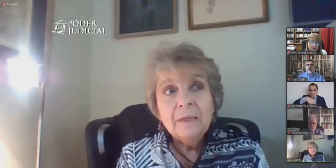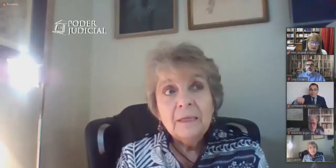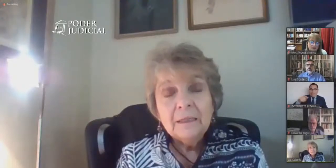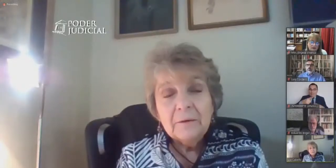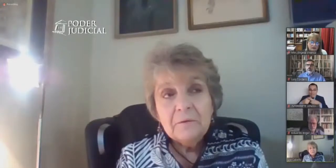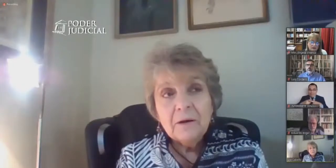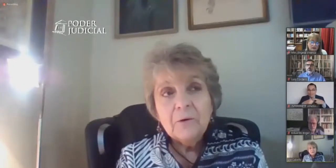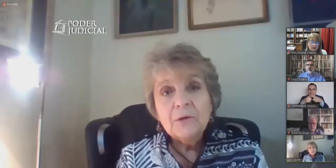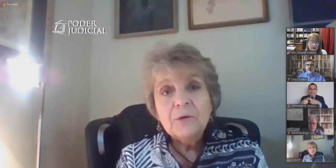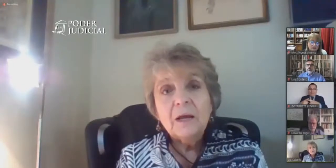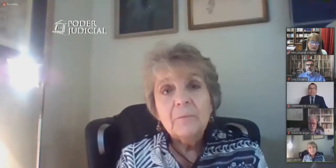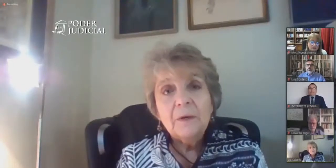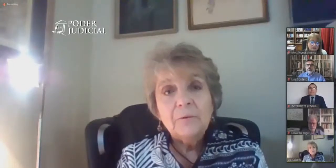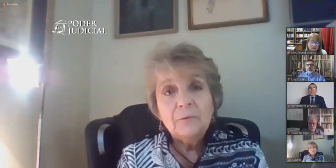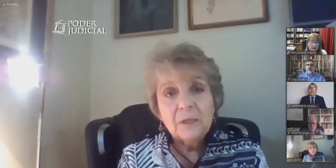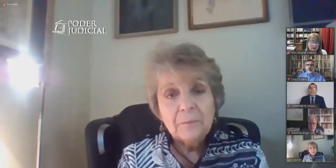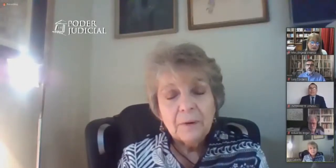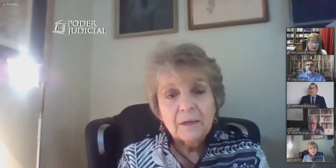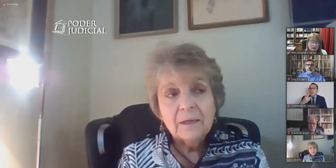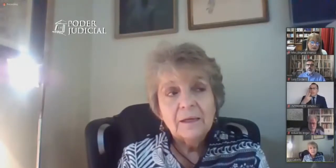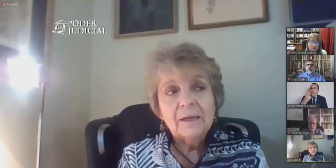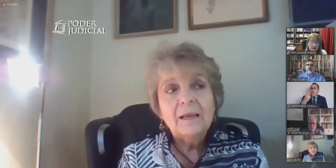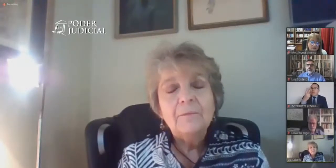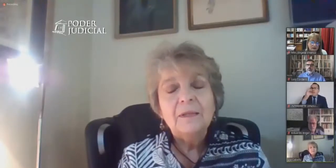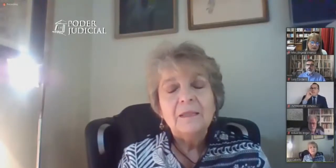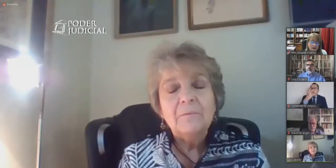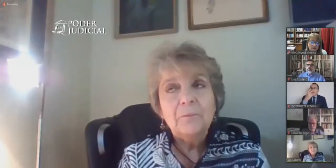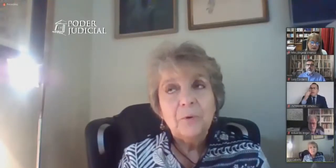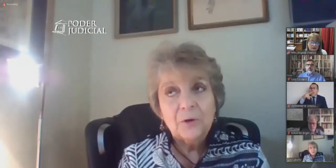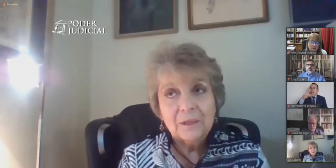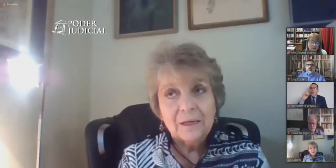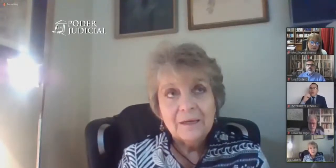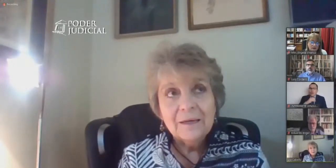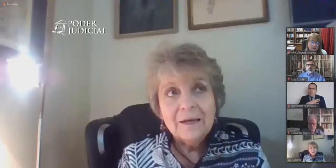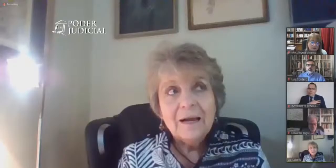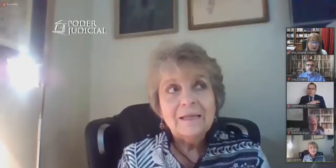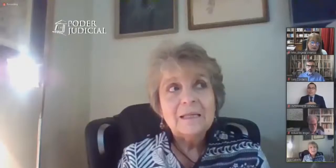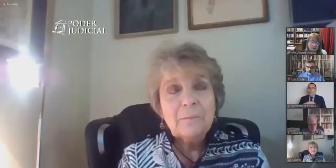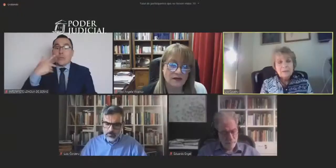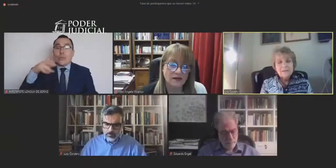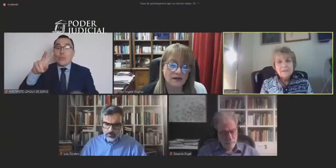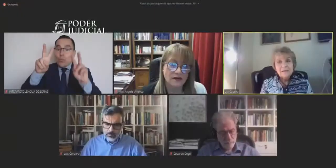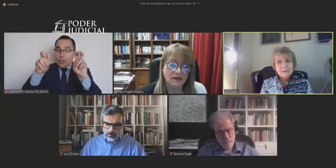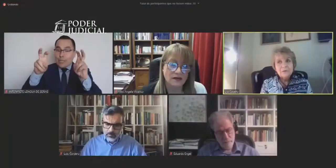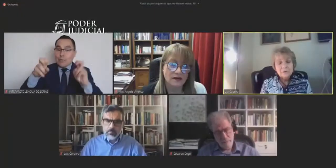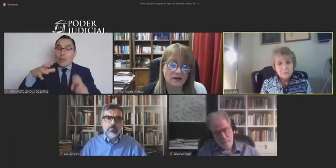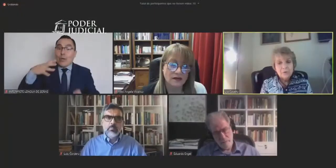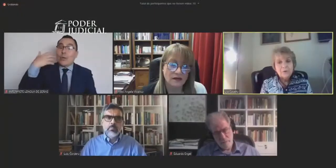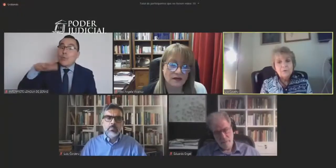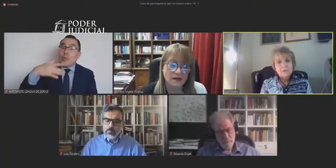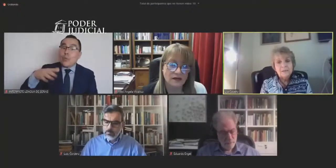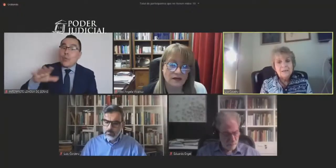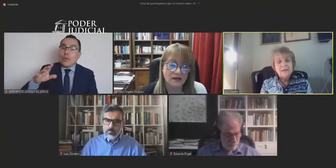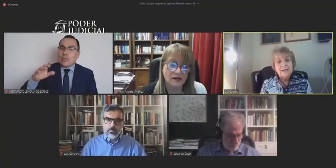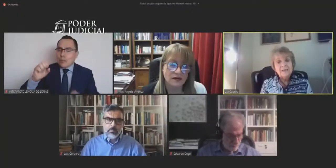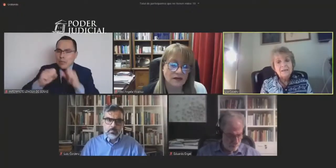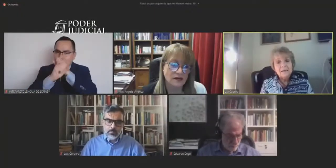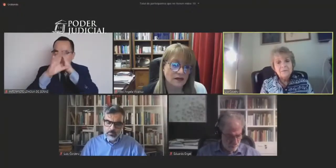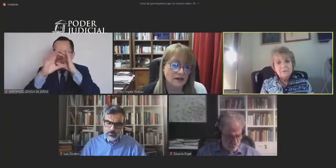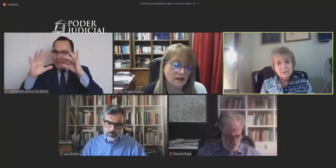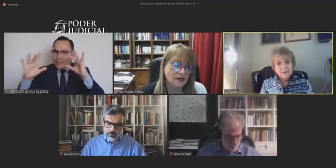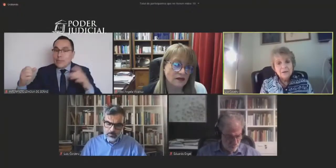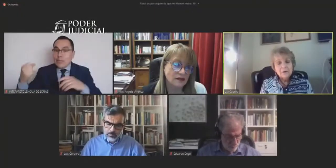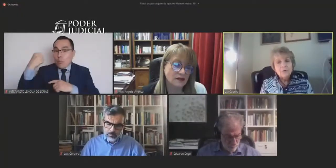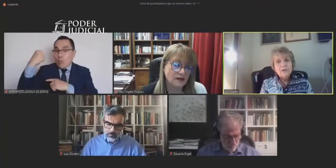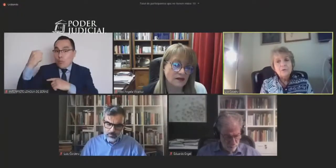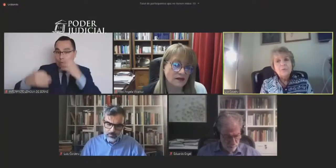La ministra Vivanco ha hecho hincapié en un tema que realmente importa a la transparencia dentro del Poder Judicial, que es la que tiene